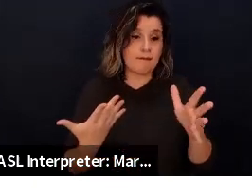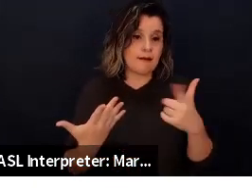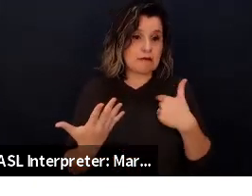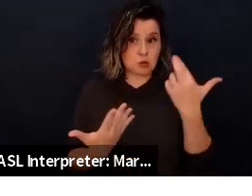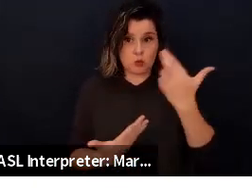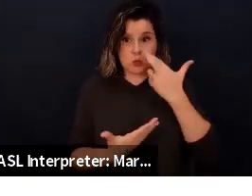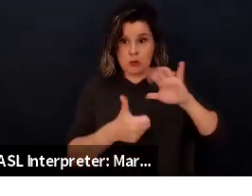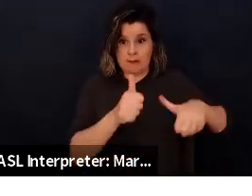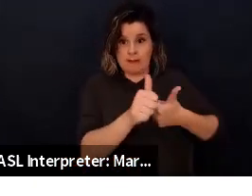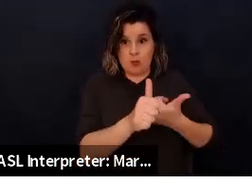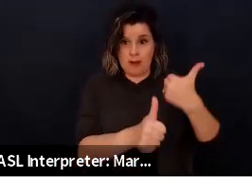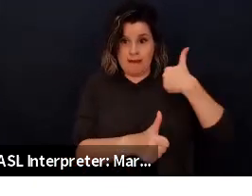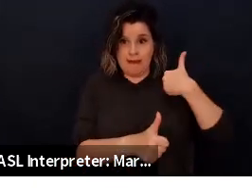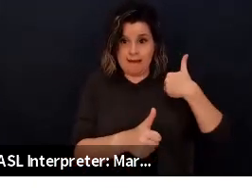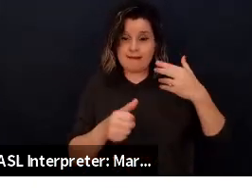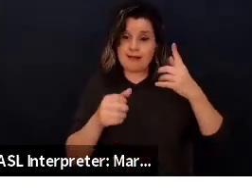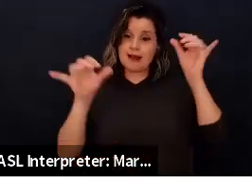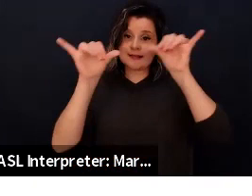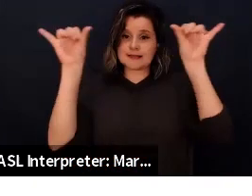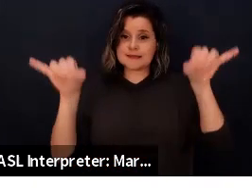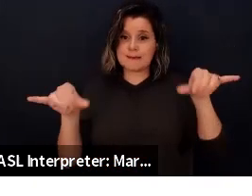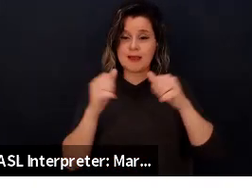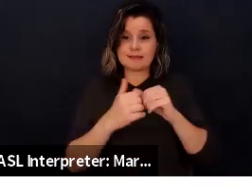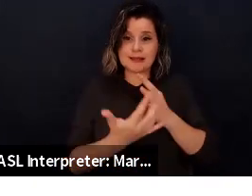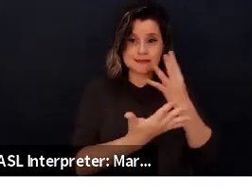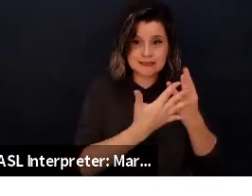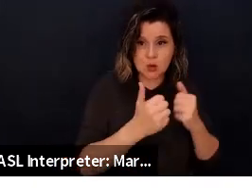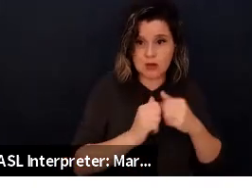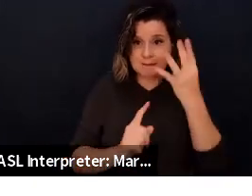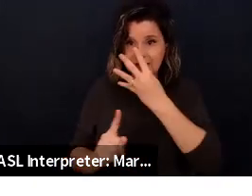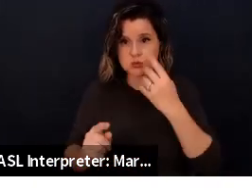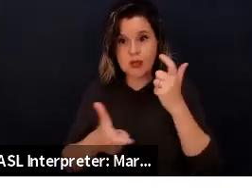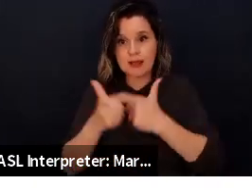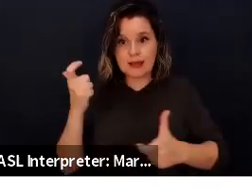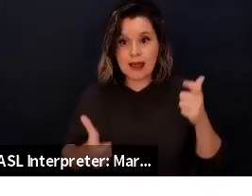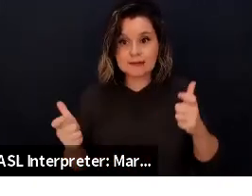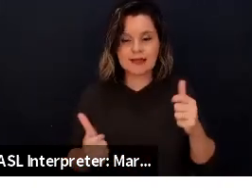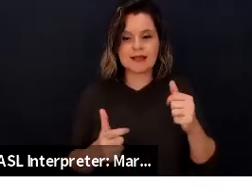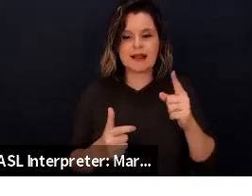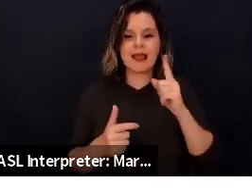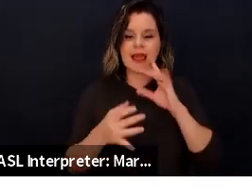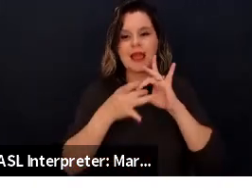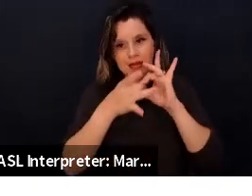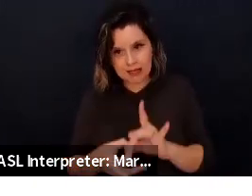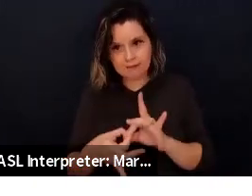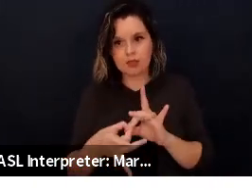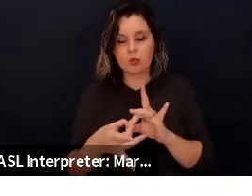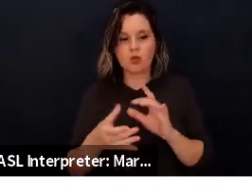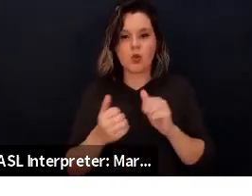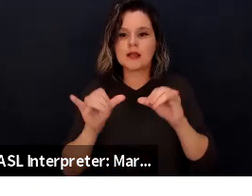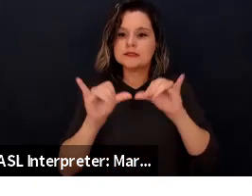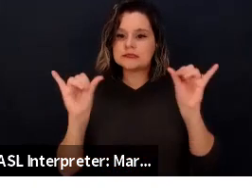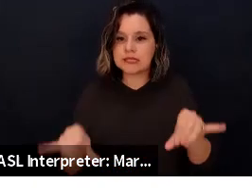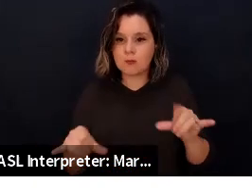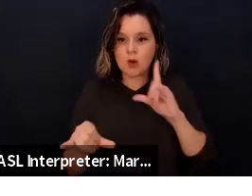por cual tenemos un sistema de cárceles de inmigración tan grande es debido a el sistema